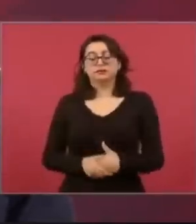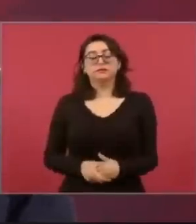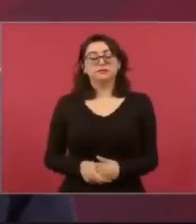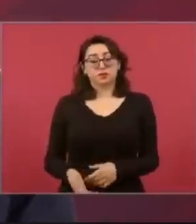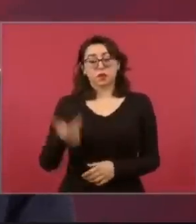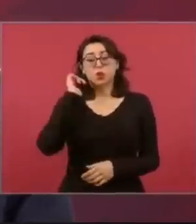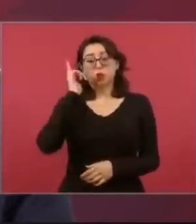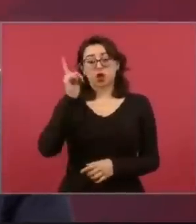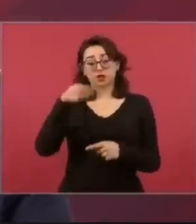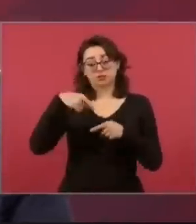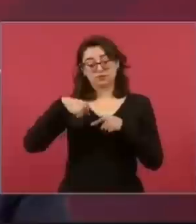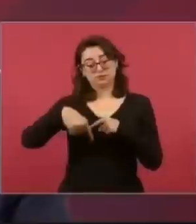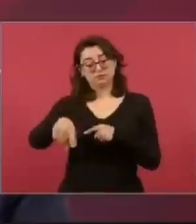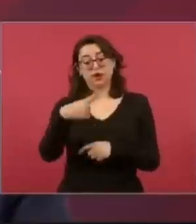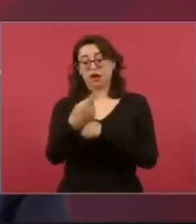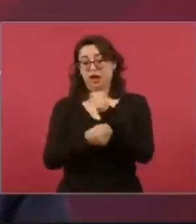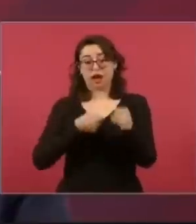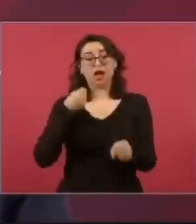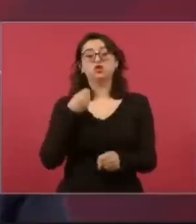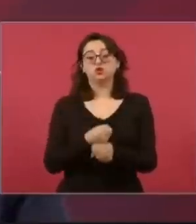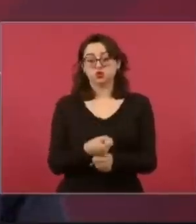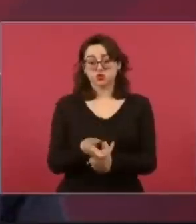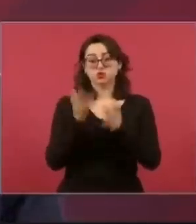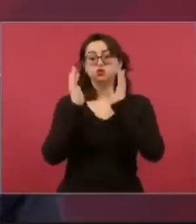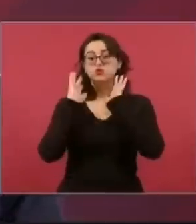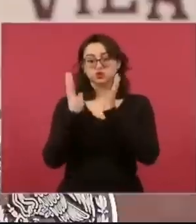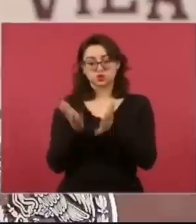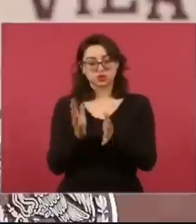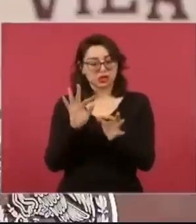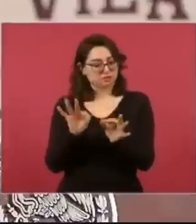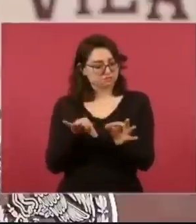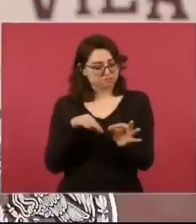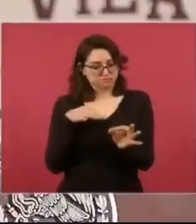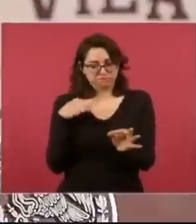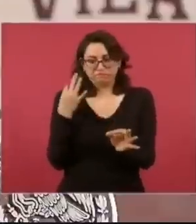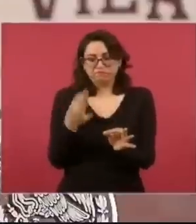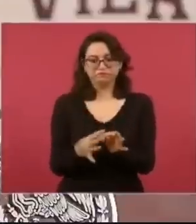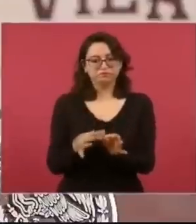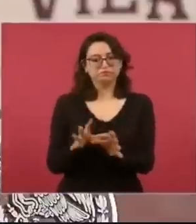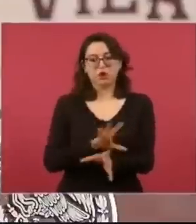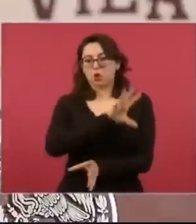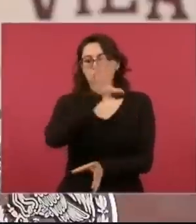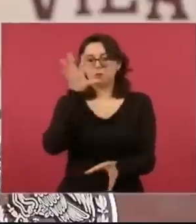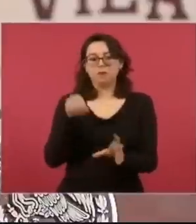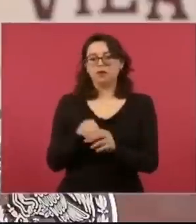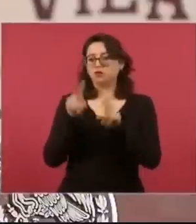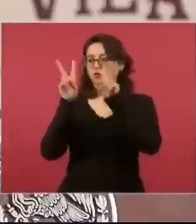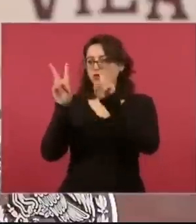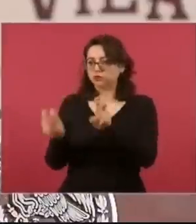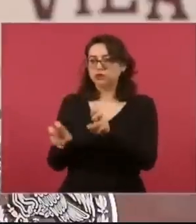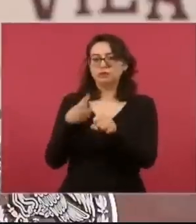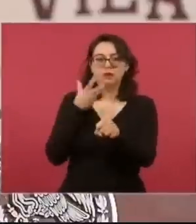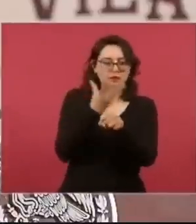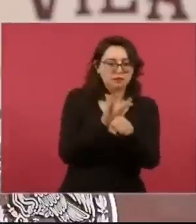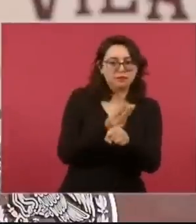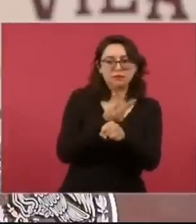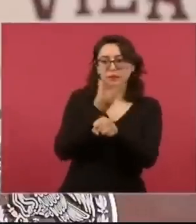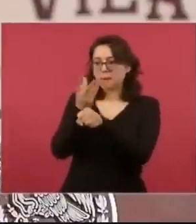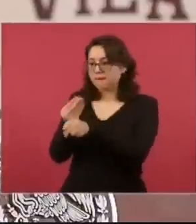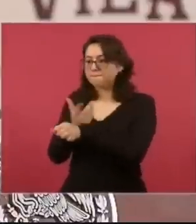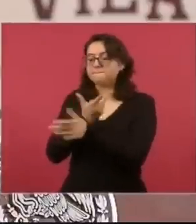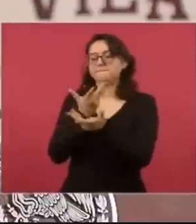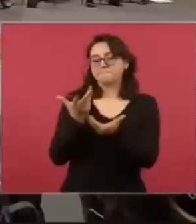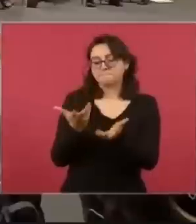ya cerremos el capítulo de lo que corresponde a la reparaciones integrales independientemente de las medidas de carácter